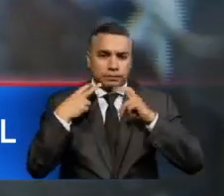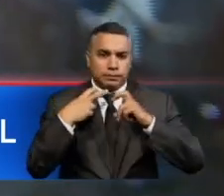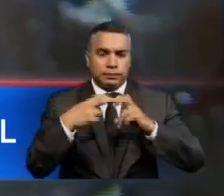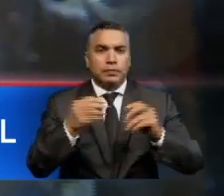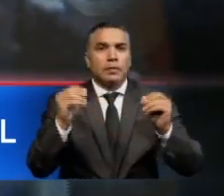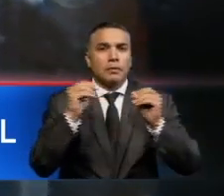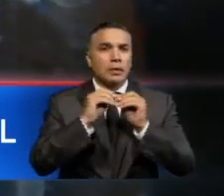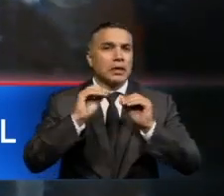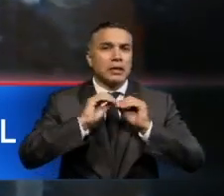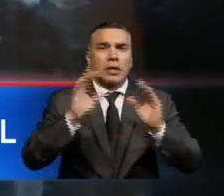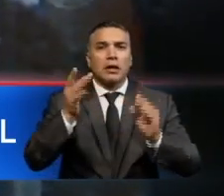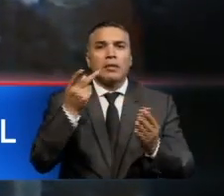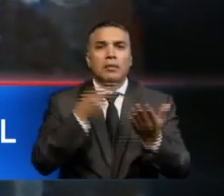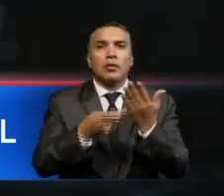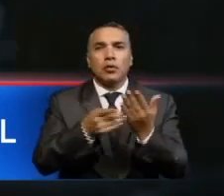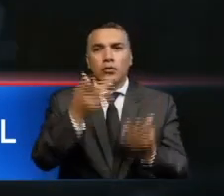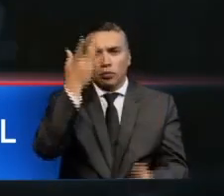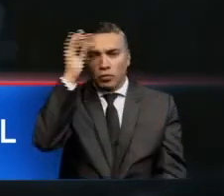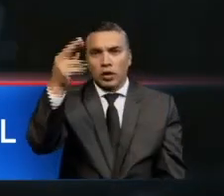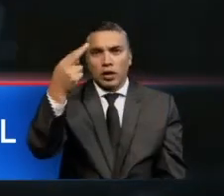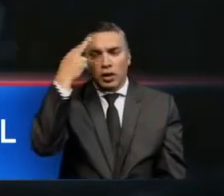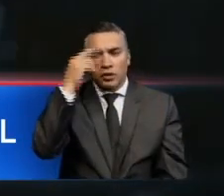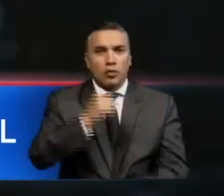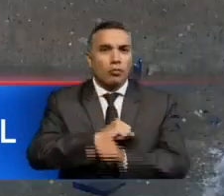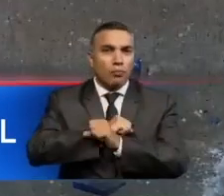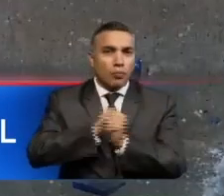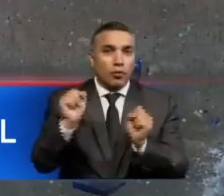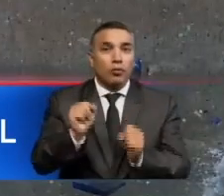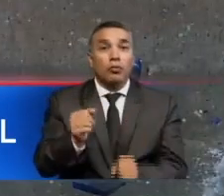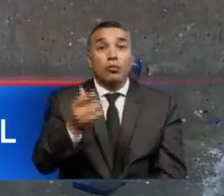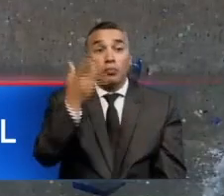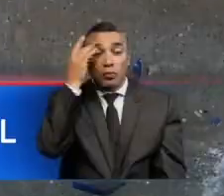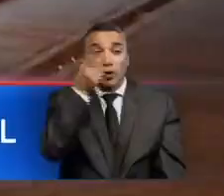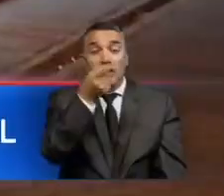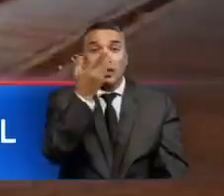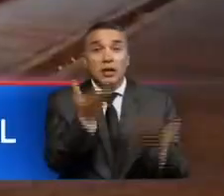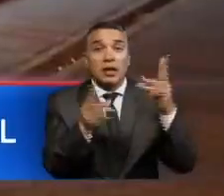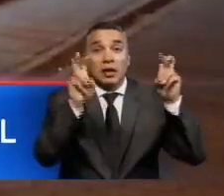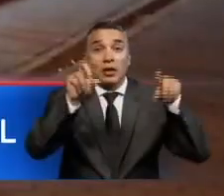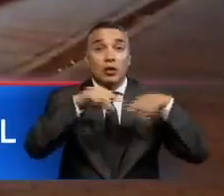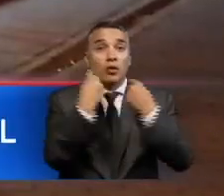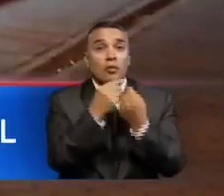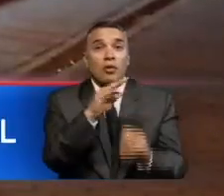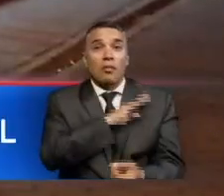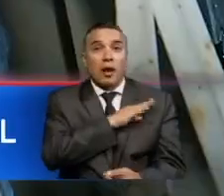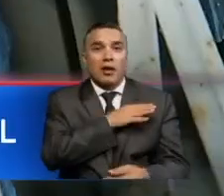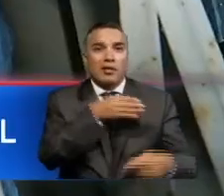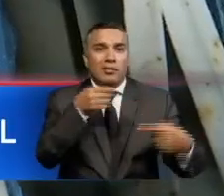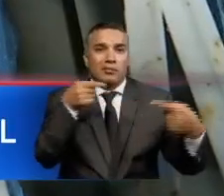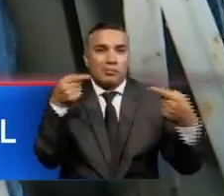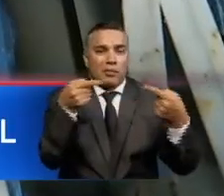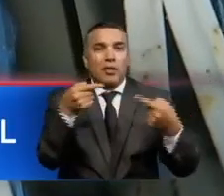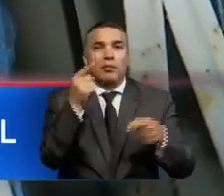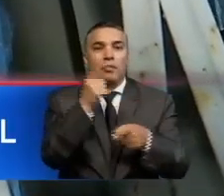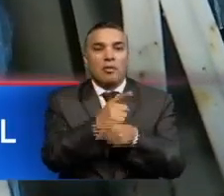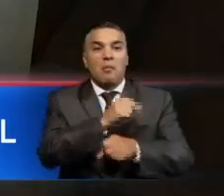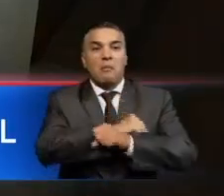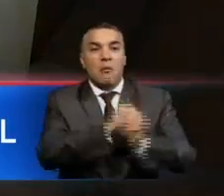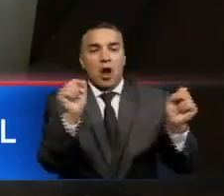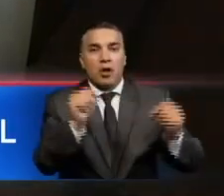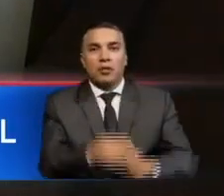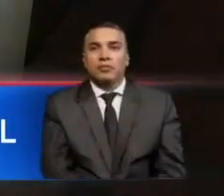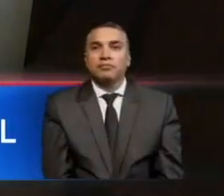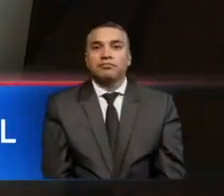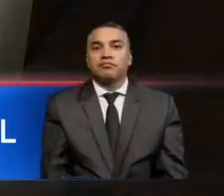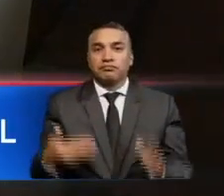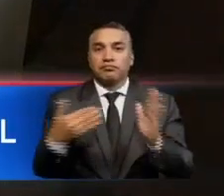las causas que lo motivaron, pues podría tratarse de una retaliación de parte de alguna banda narcodelictiva en contra